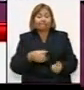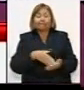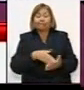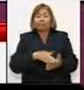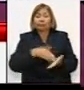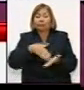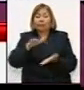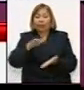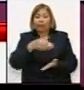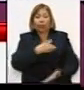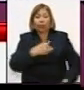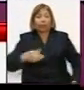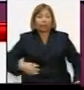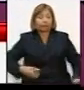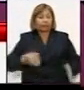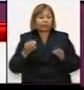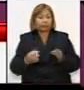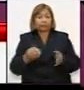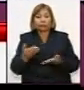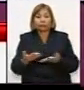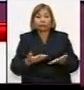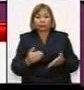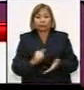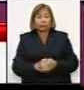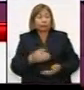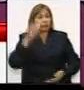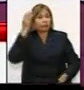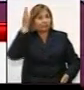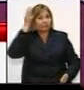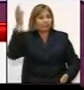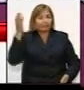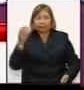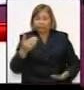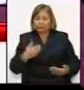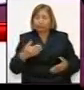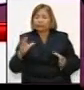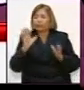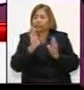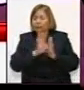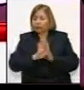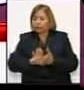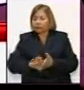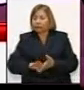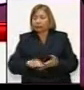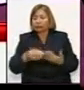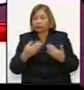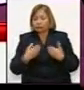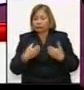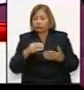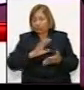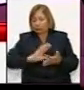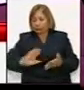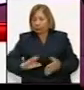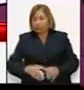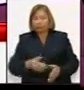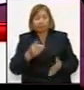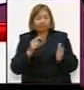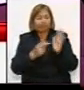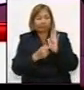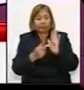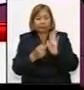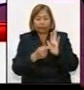vacar a un presidente muy eventualmente por incapacidad moral, esto tiene que acotarse, tiene que definirse, tiene que